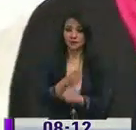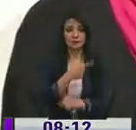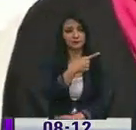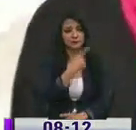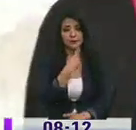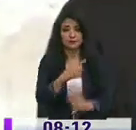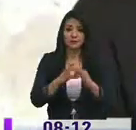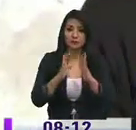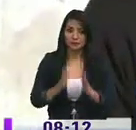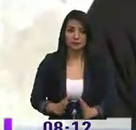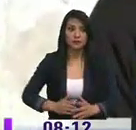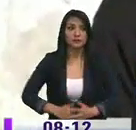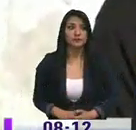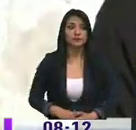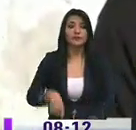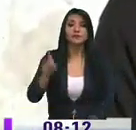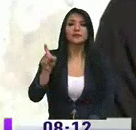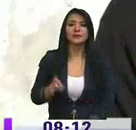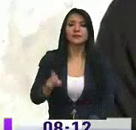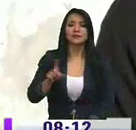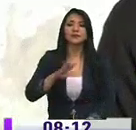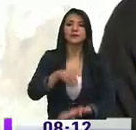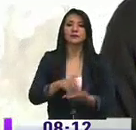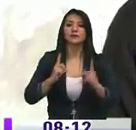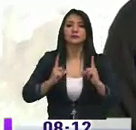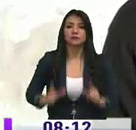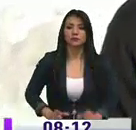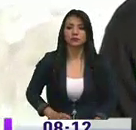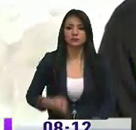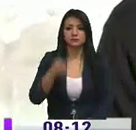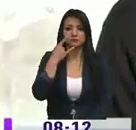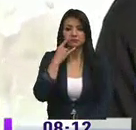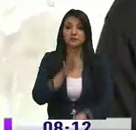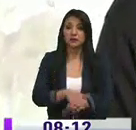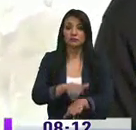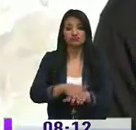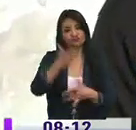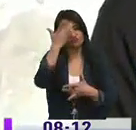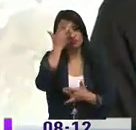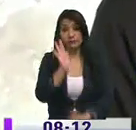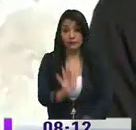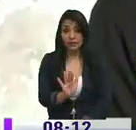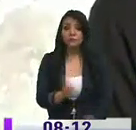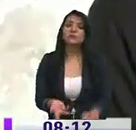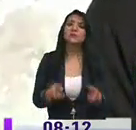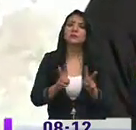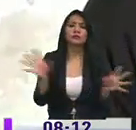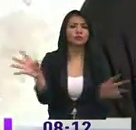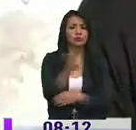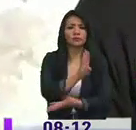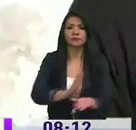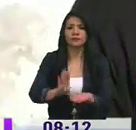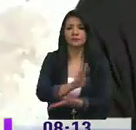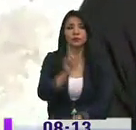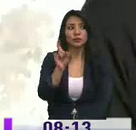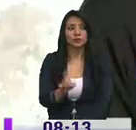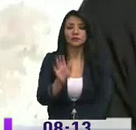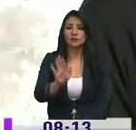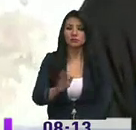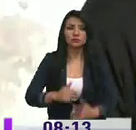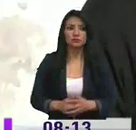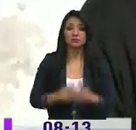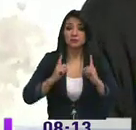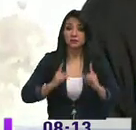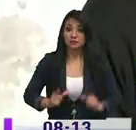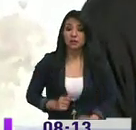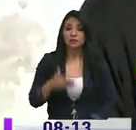el caballero, necesitamos el centro de salud para Pomaski, no solo por los enfermos de aquí, sino por todo el barrio que necesitan. Mi salud la